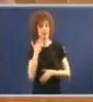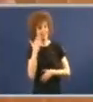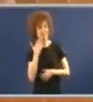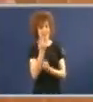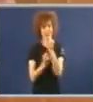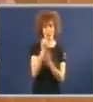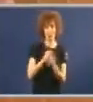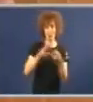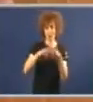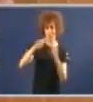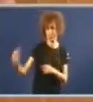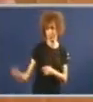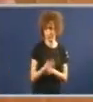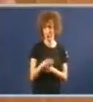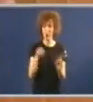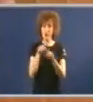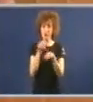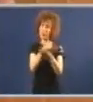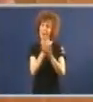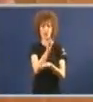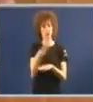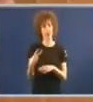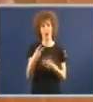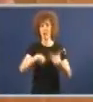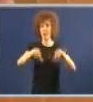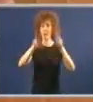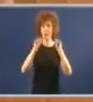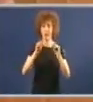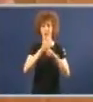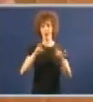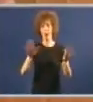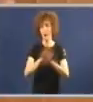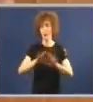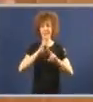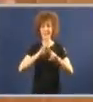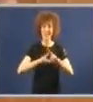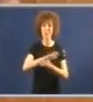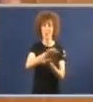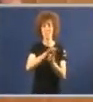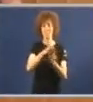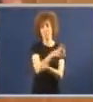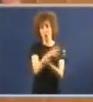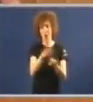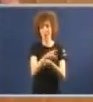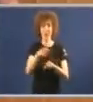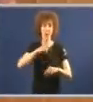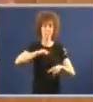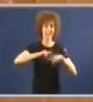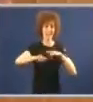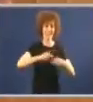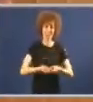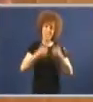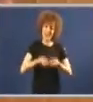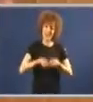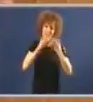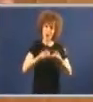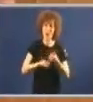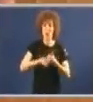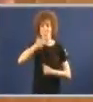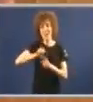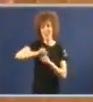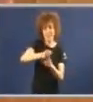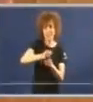etc., que den como resultado a fin da lacra que é a violencia machista. Menos información, máis presión e máis medo á hora de